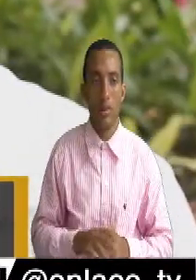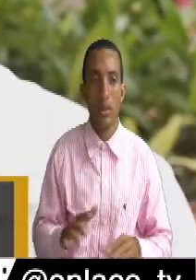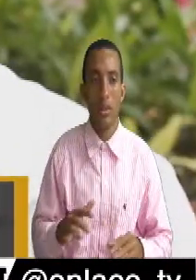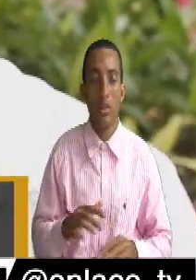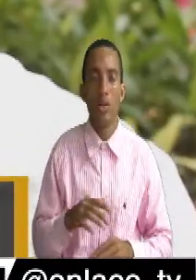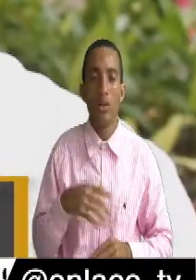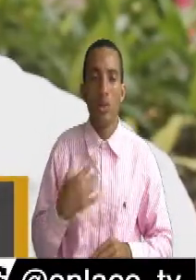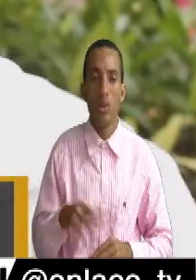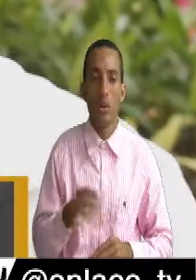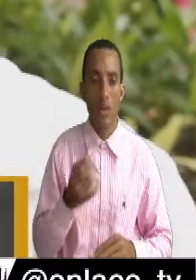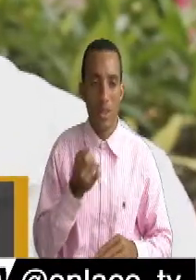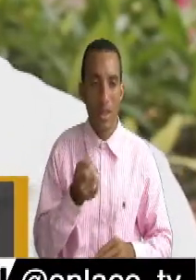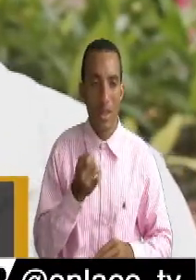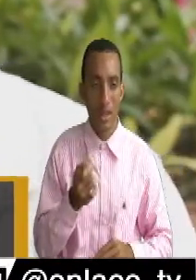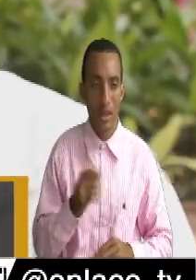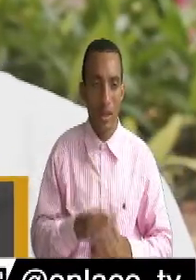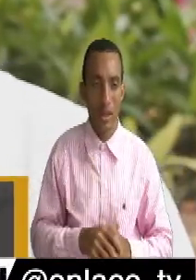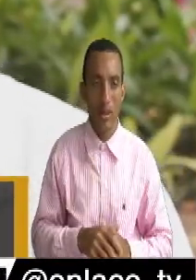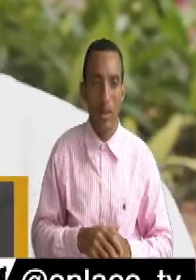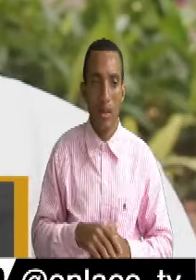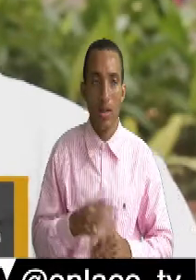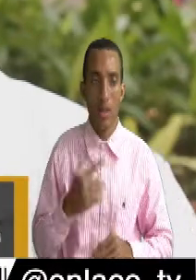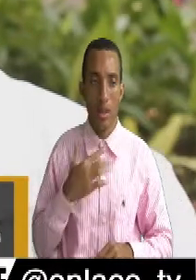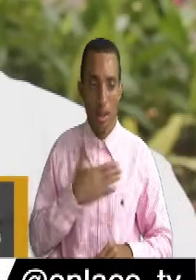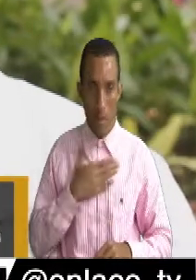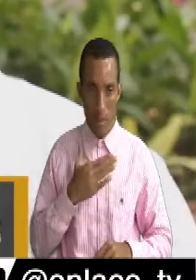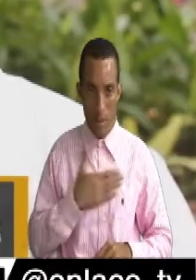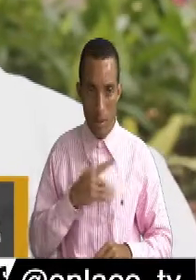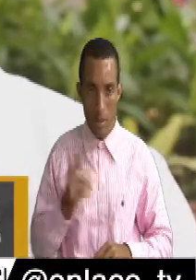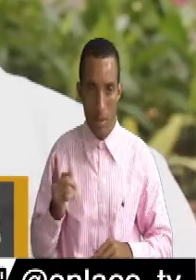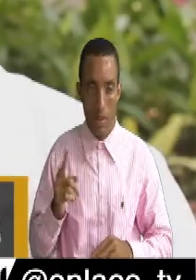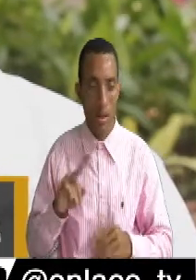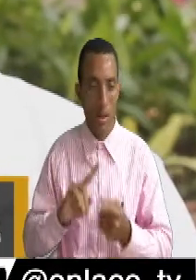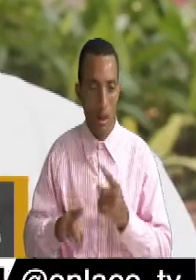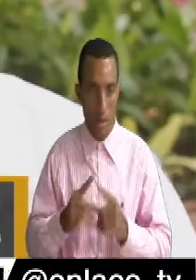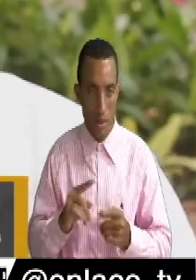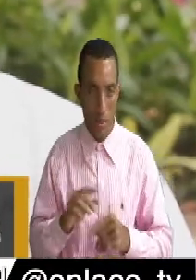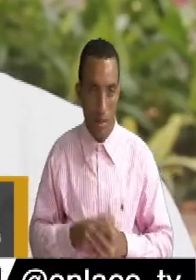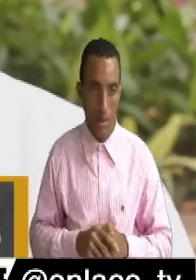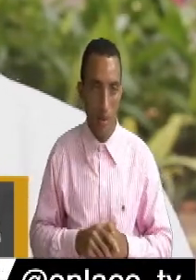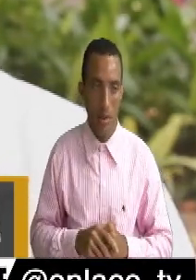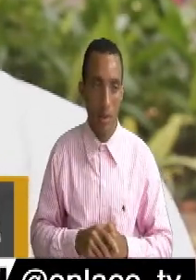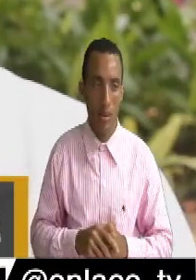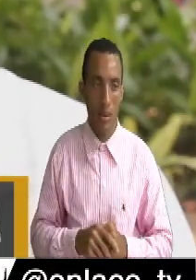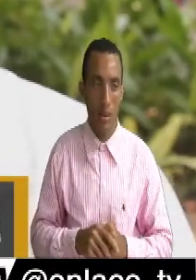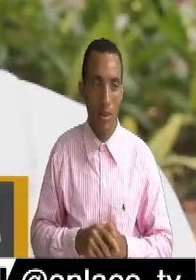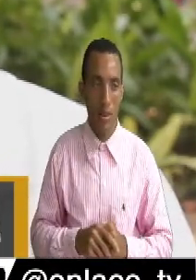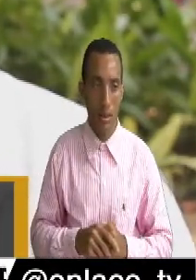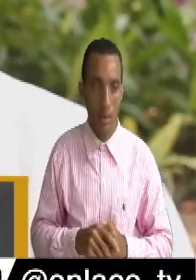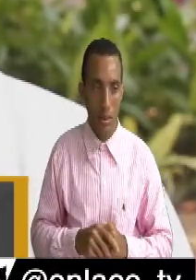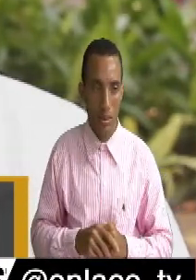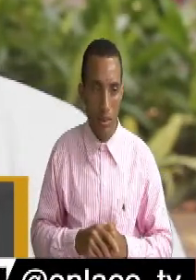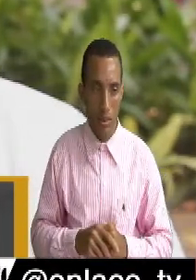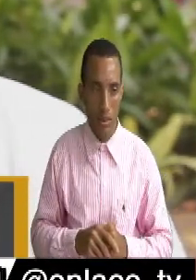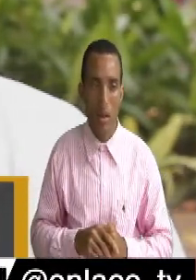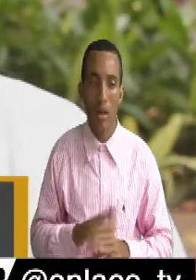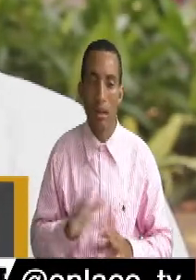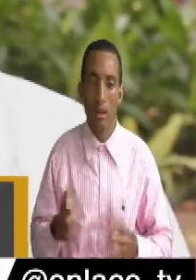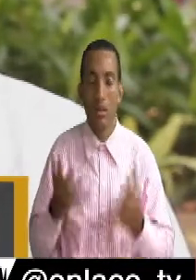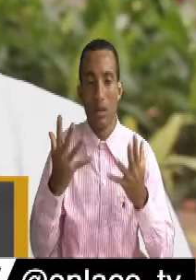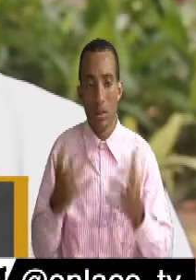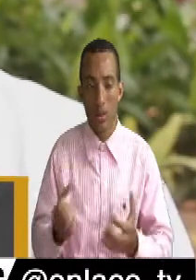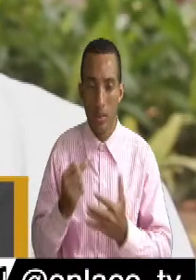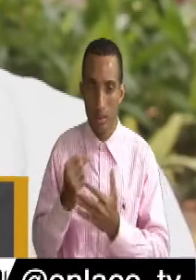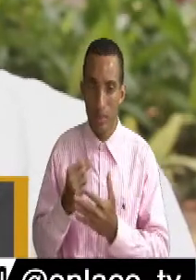mí y por mi amigo de la empresa de Isolino. Yo claro le voy a ver eso. Y yo quiero